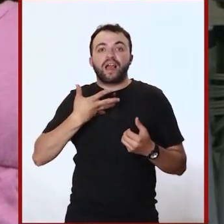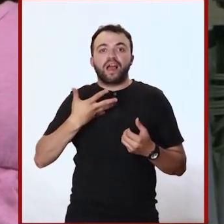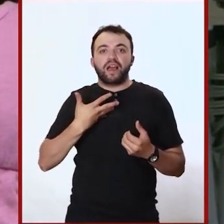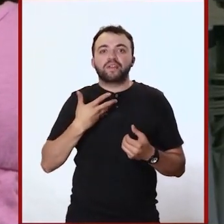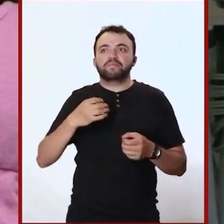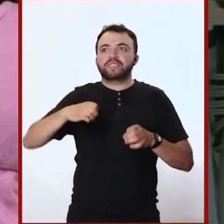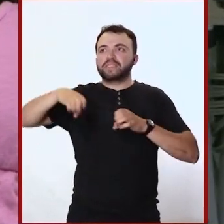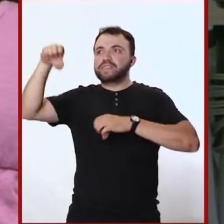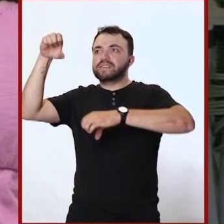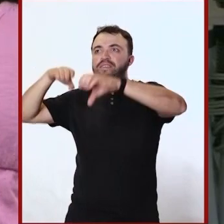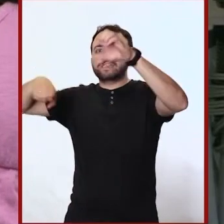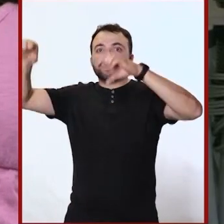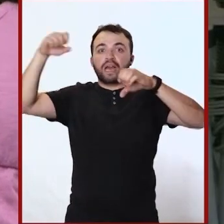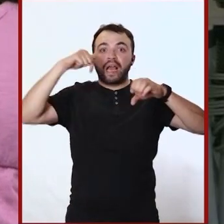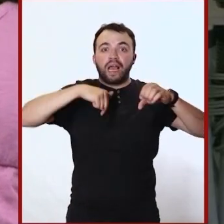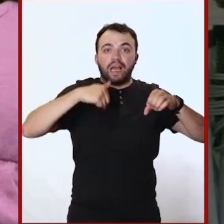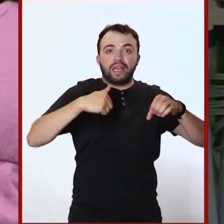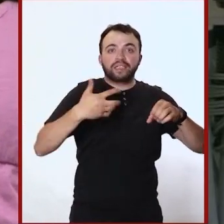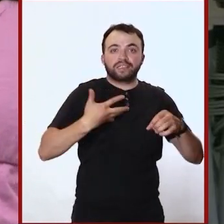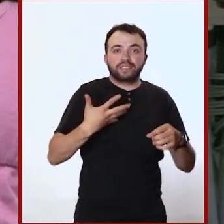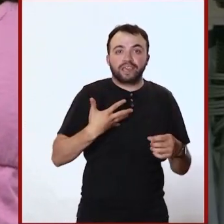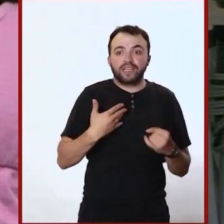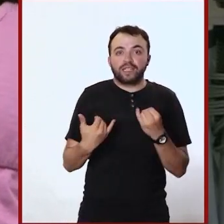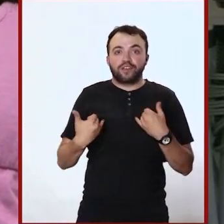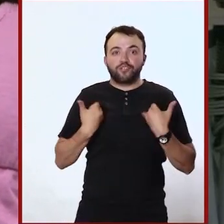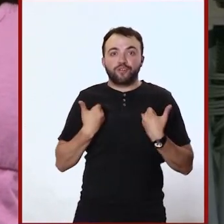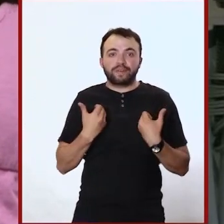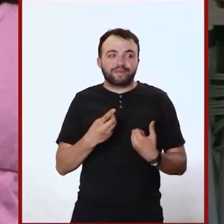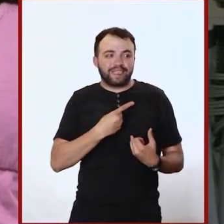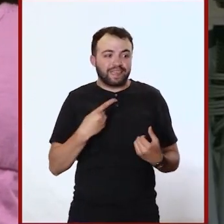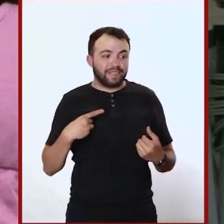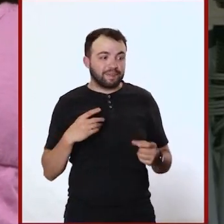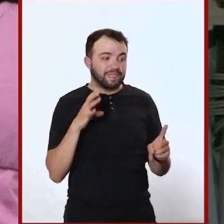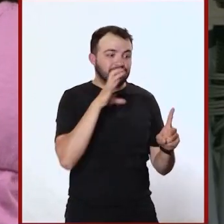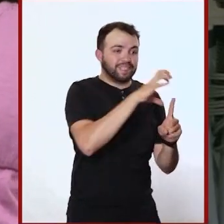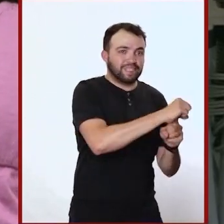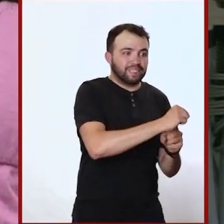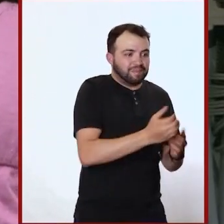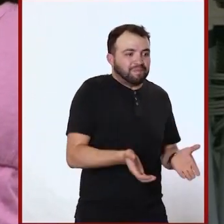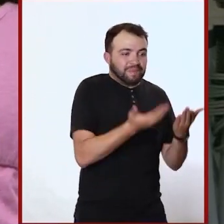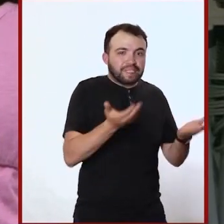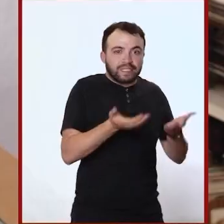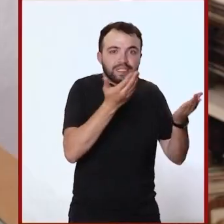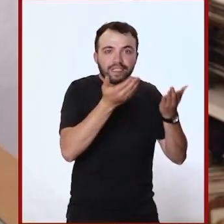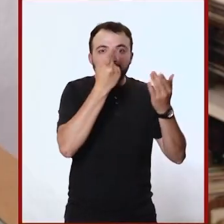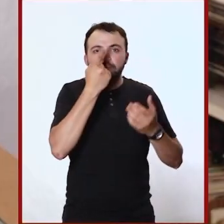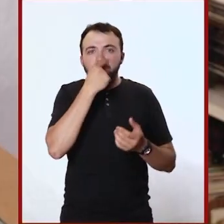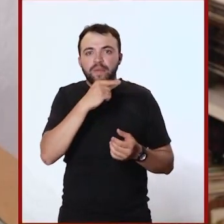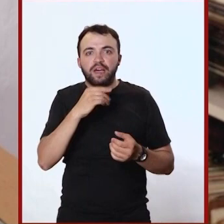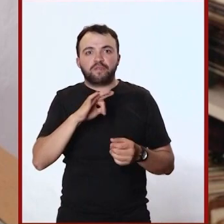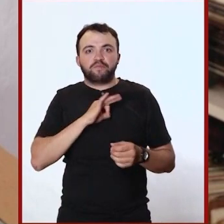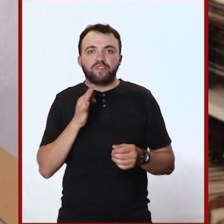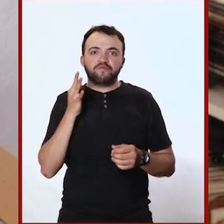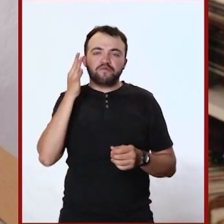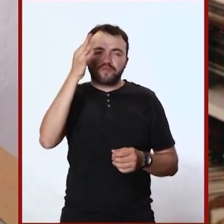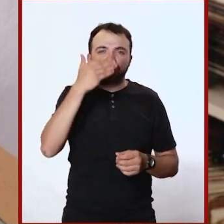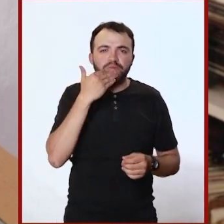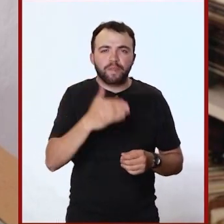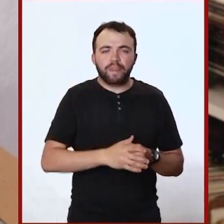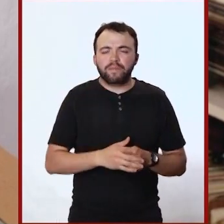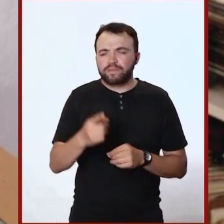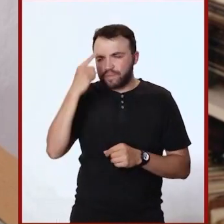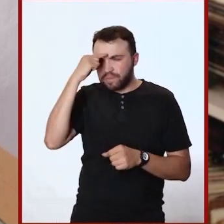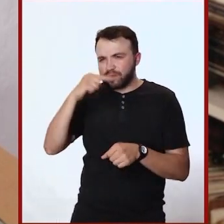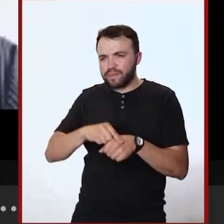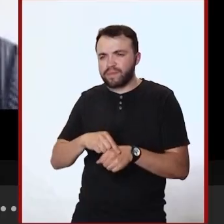nuevas iniciativas, y creo que eso nos va a hacer potencializar las oportunidades que tenemos. ¿Qué hay que priorizar en el mercado laboral, la vocación